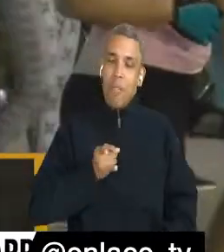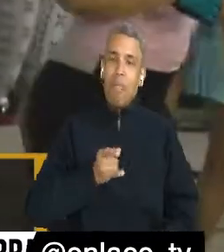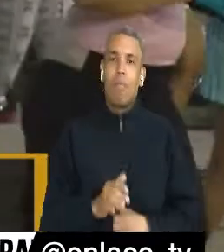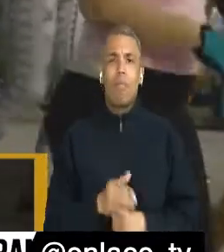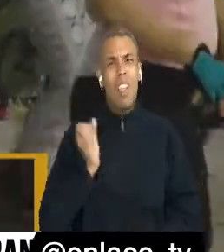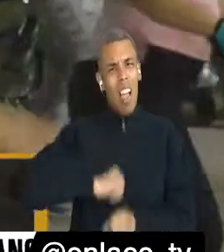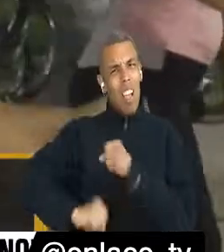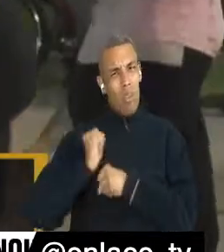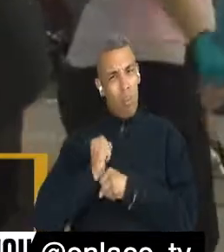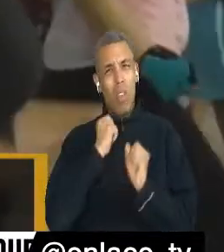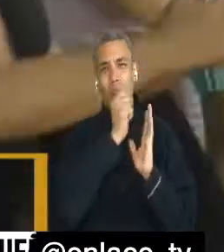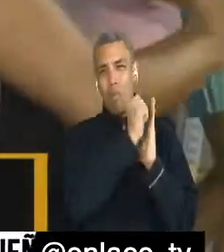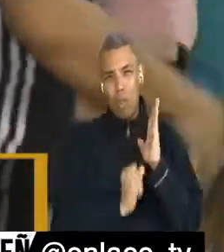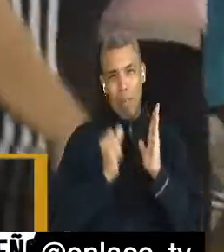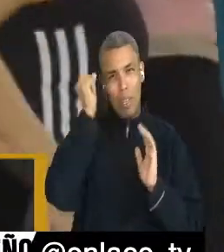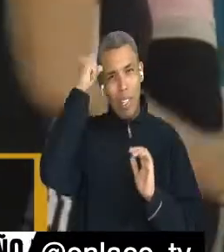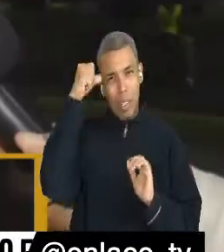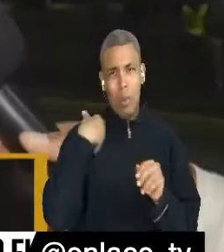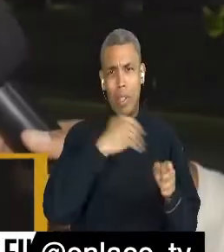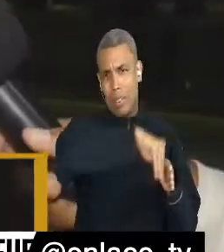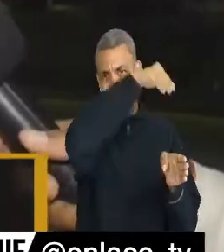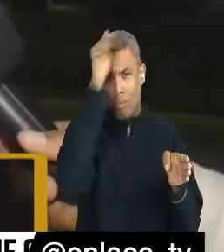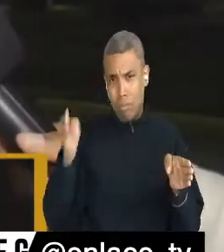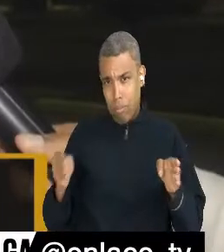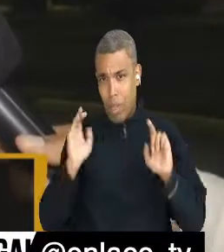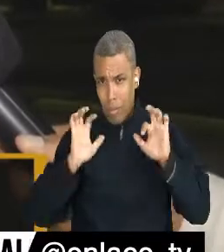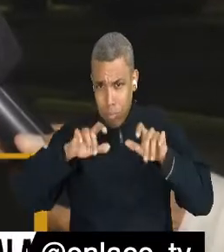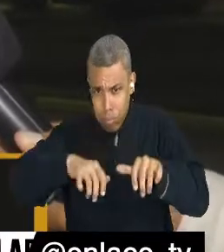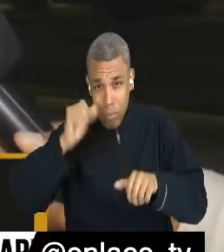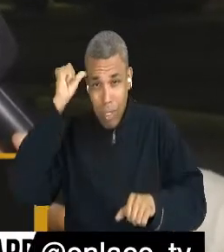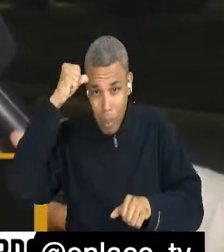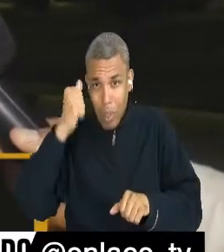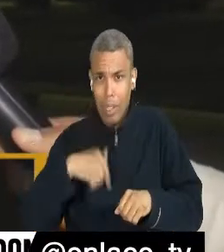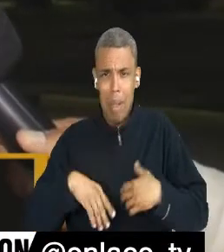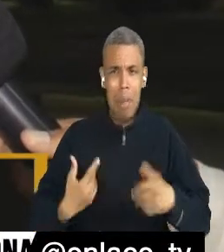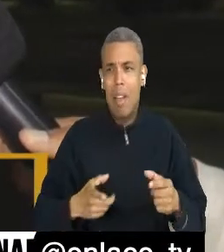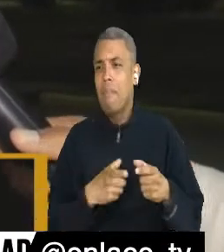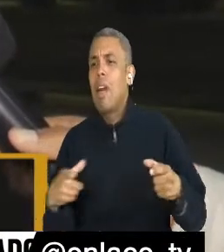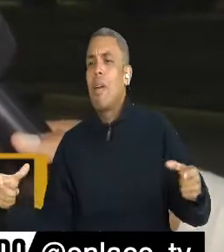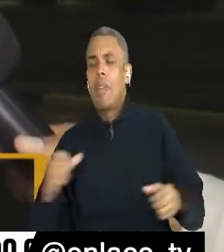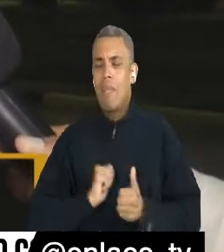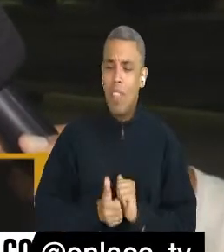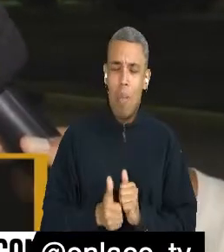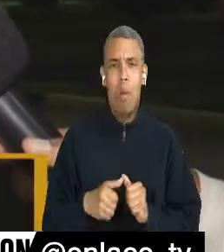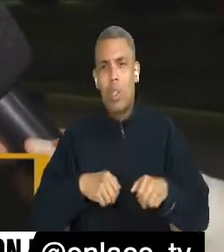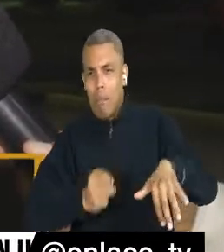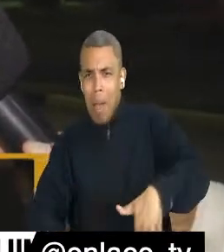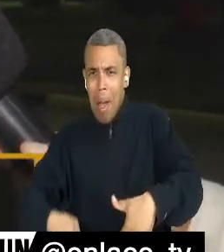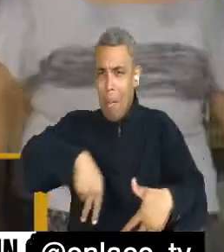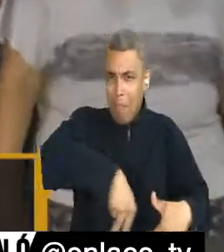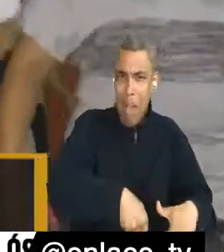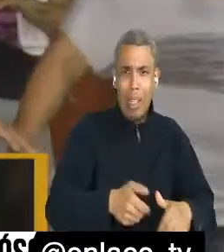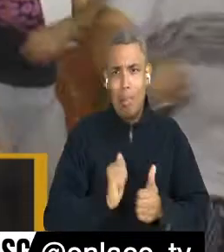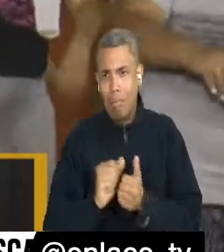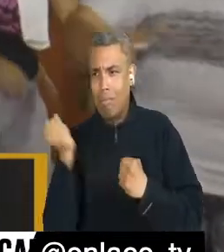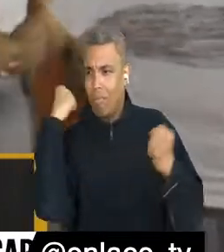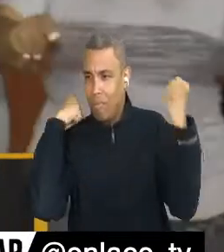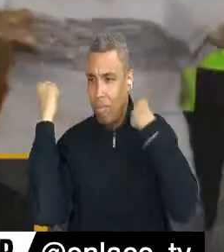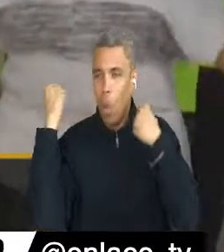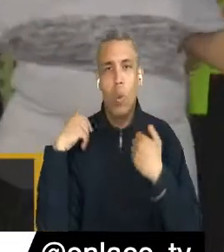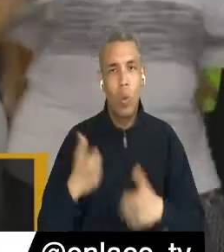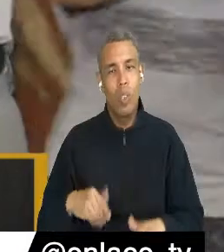inició este programa de Ruta 65, la gente activa haciendo deporte, aeróbico, rumba, actividad física, de todo. Quienes practican